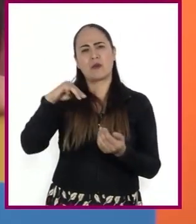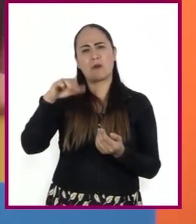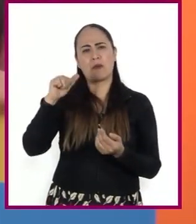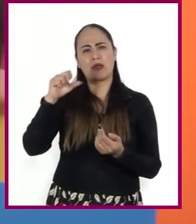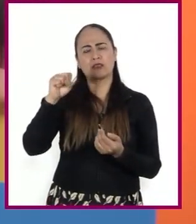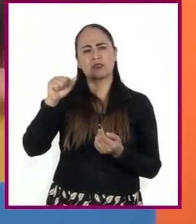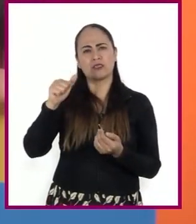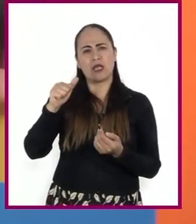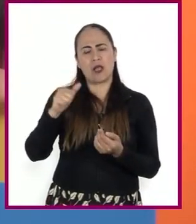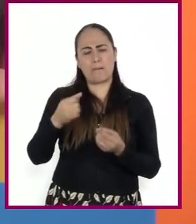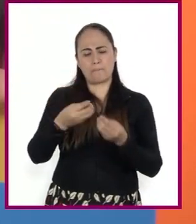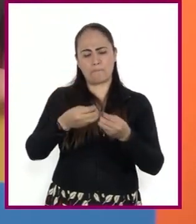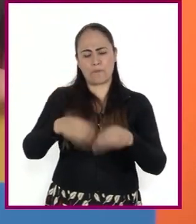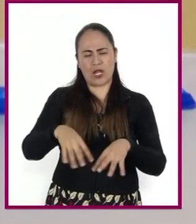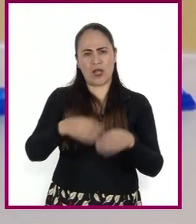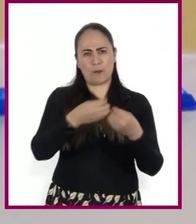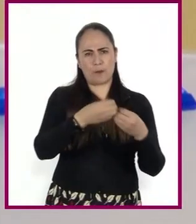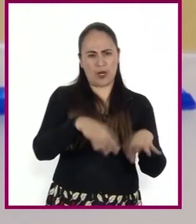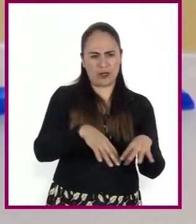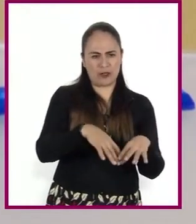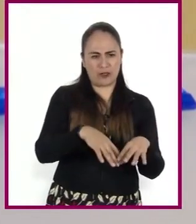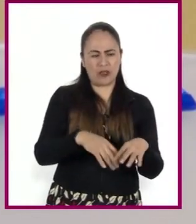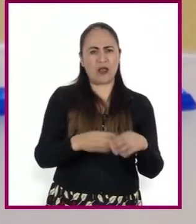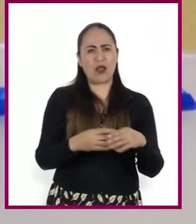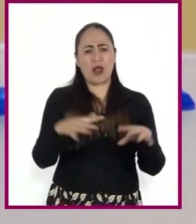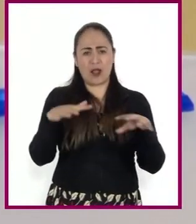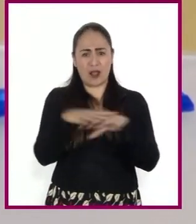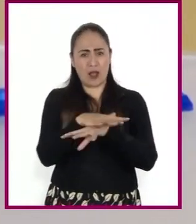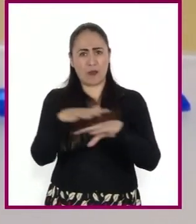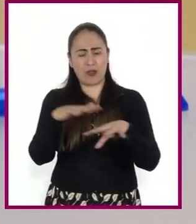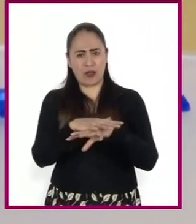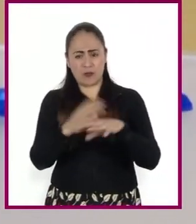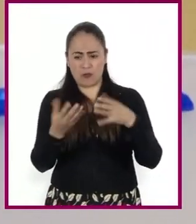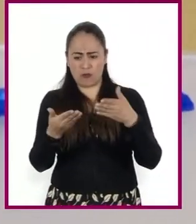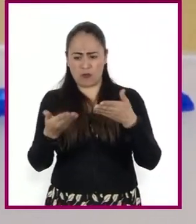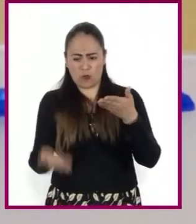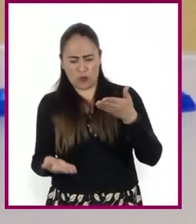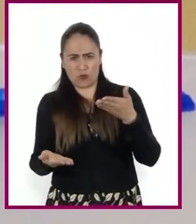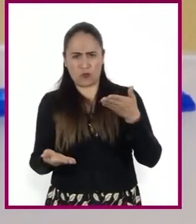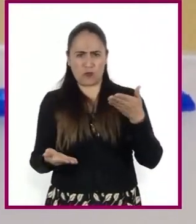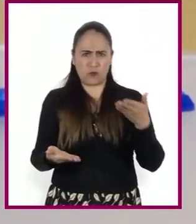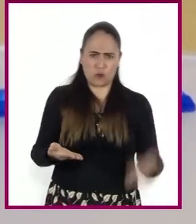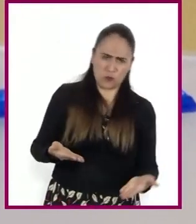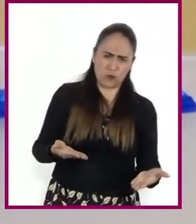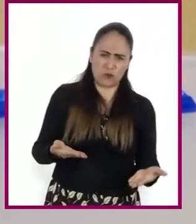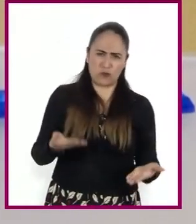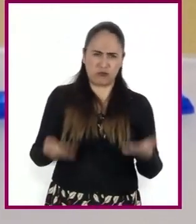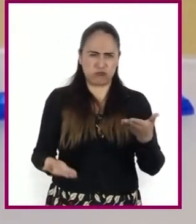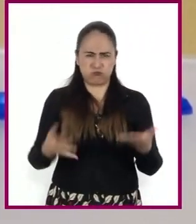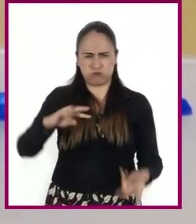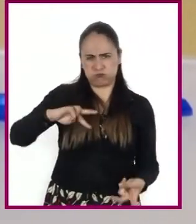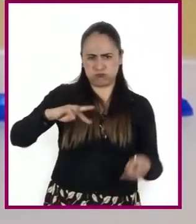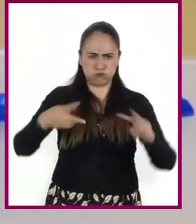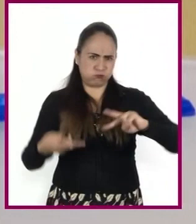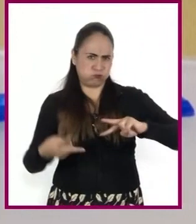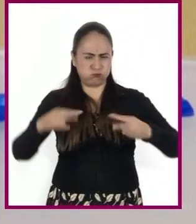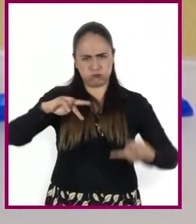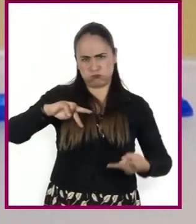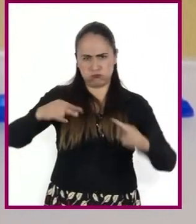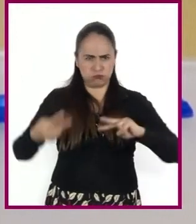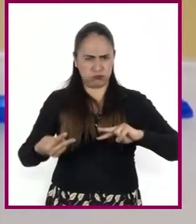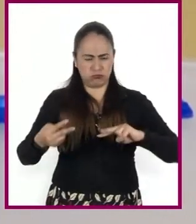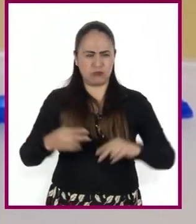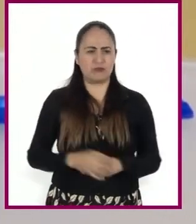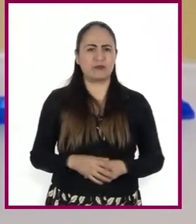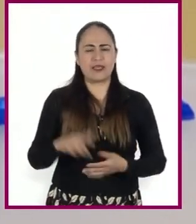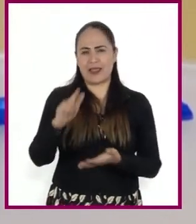de cera que cae. Por lo tanto, su masa cambia y la fuerza de atracción de la Tierra hacia la vela cambia constantemente,